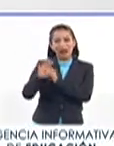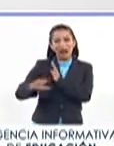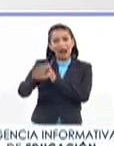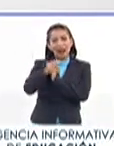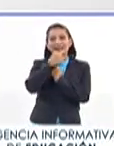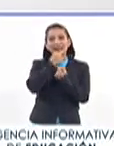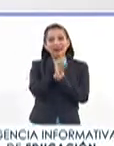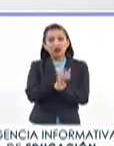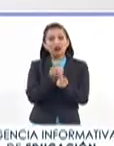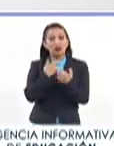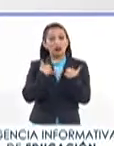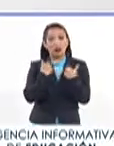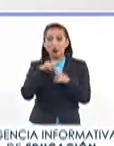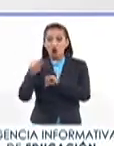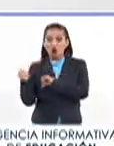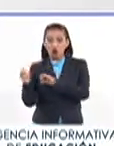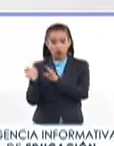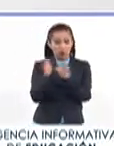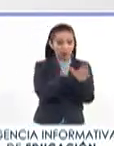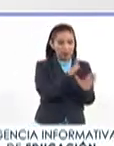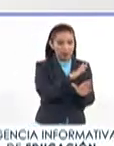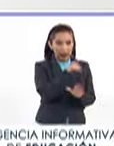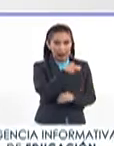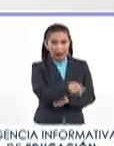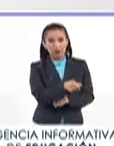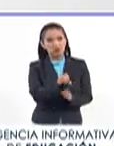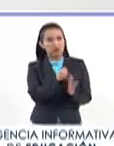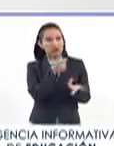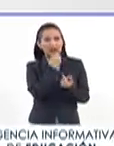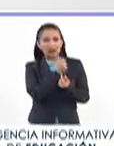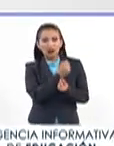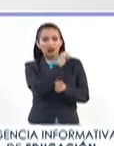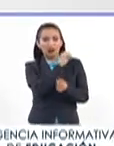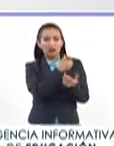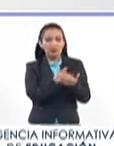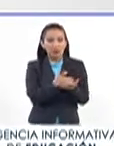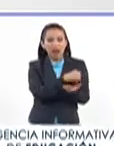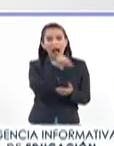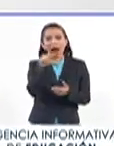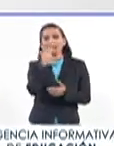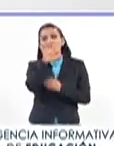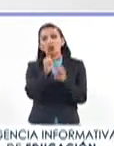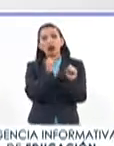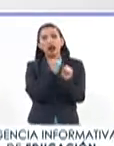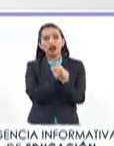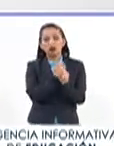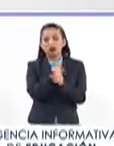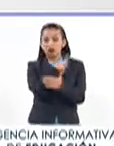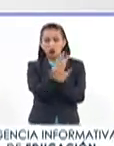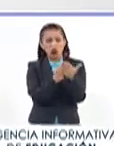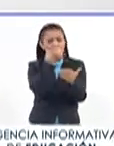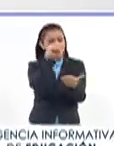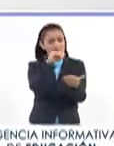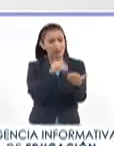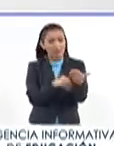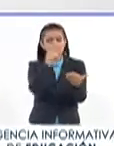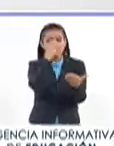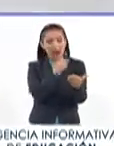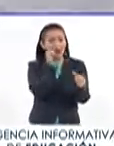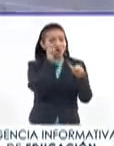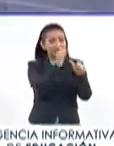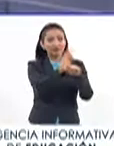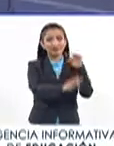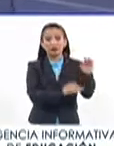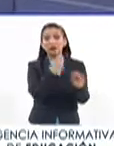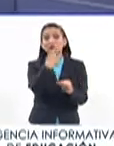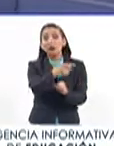sector de niños y adolescentes, pero en el otro extremo, los niños de 0 a 5 años, toda una política para atender